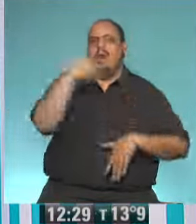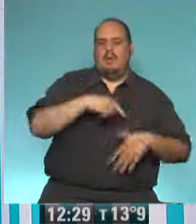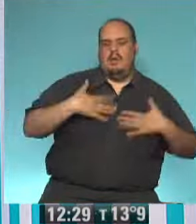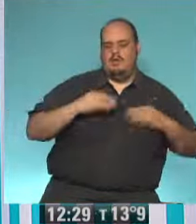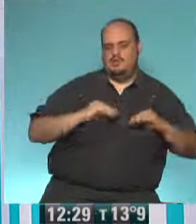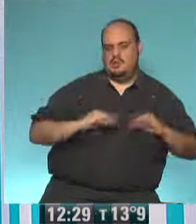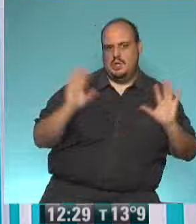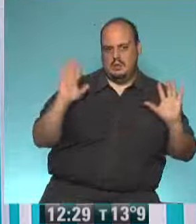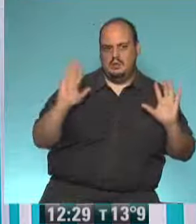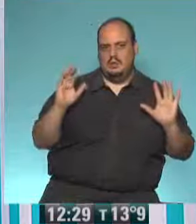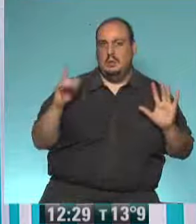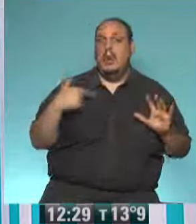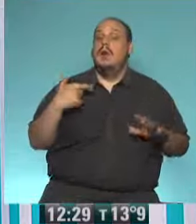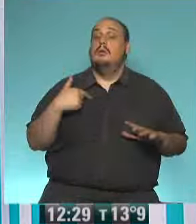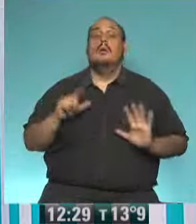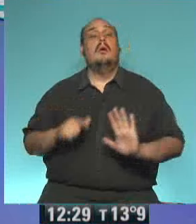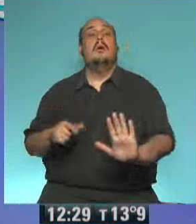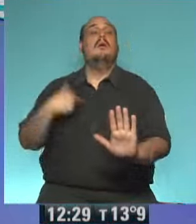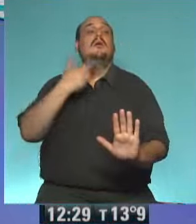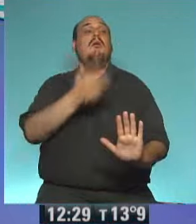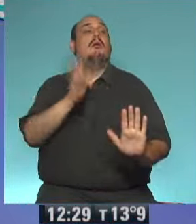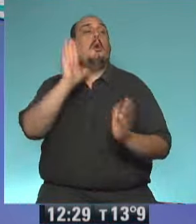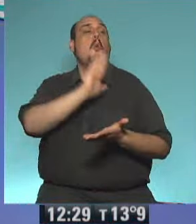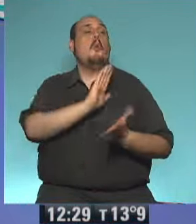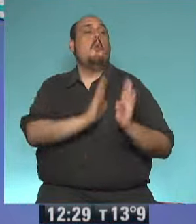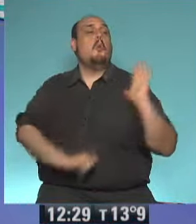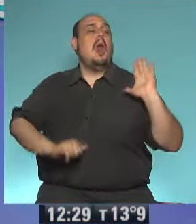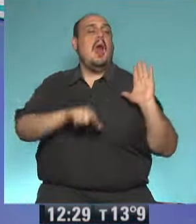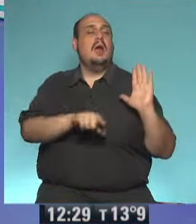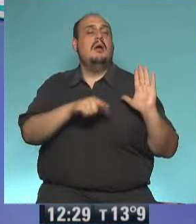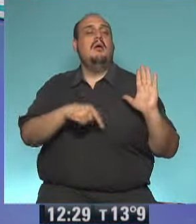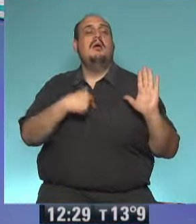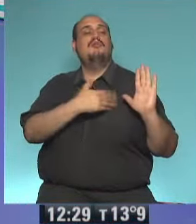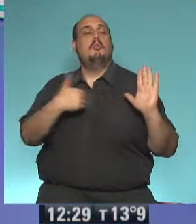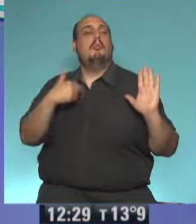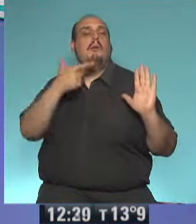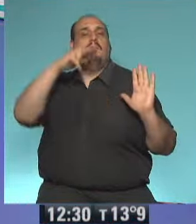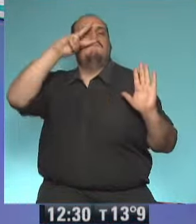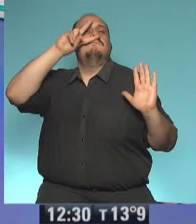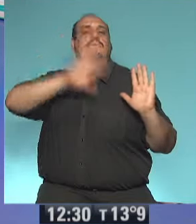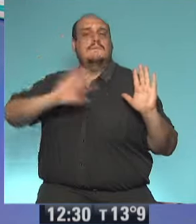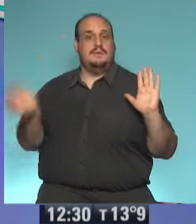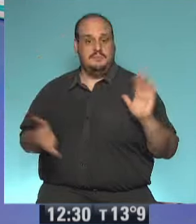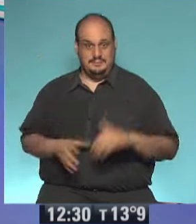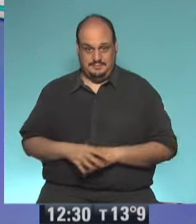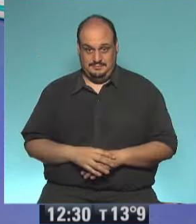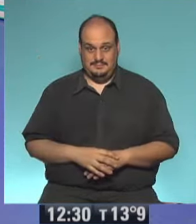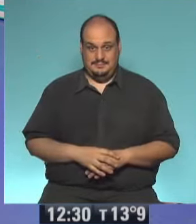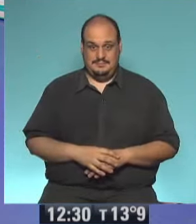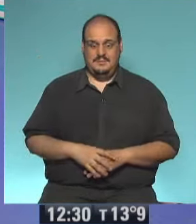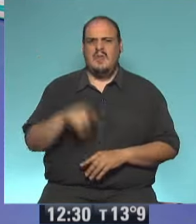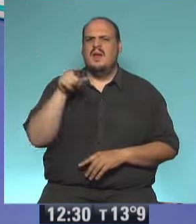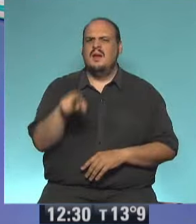yo soy una mamá que se preocupa mucho. Claro, todos van a decir, qué buena mamá. Claro, mirá. Que tiene un chico con la remera blanca. Y